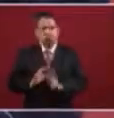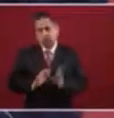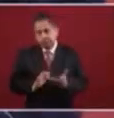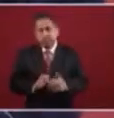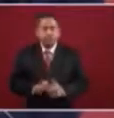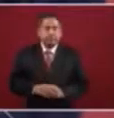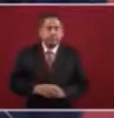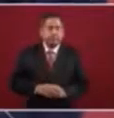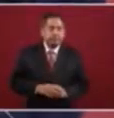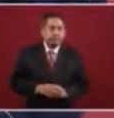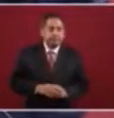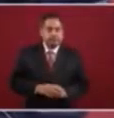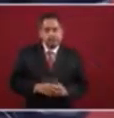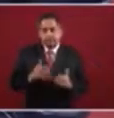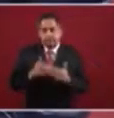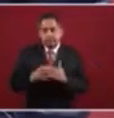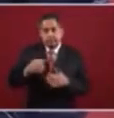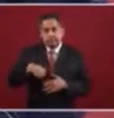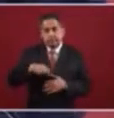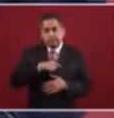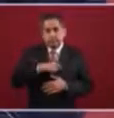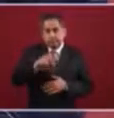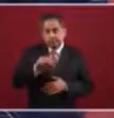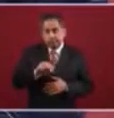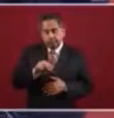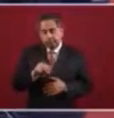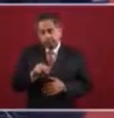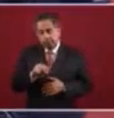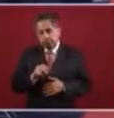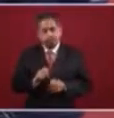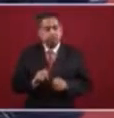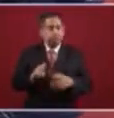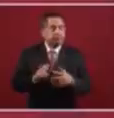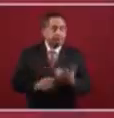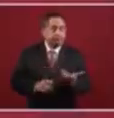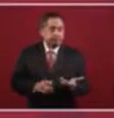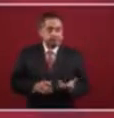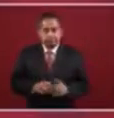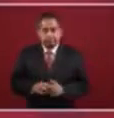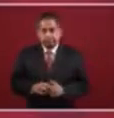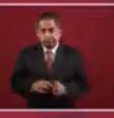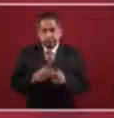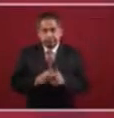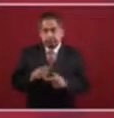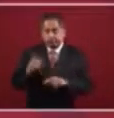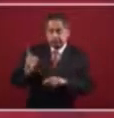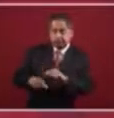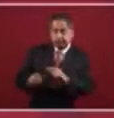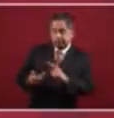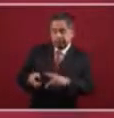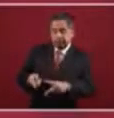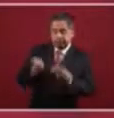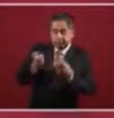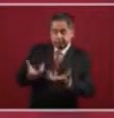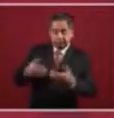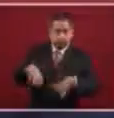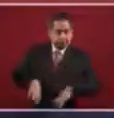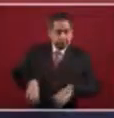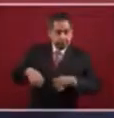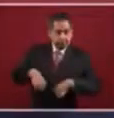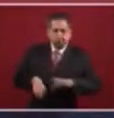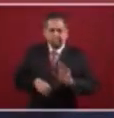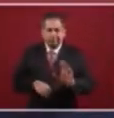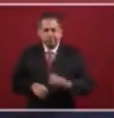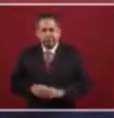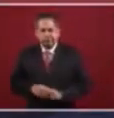Ahora no vamos a permitir que sigan saqueando. Pero me llama